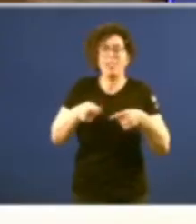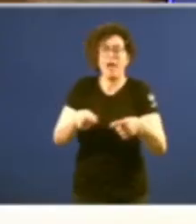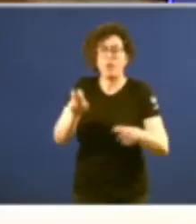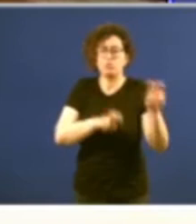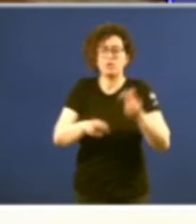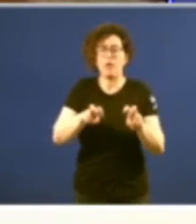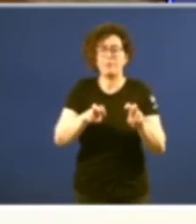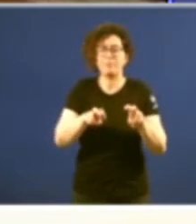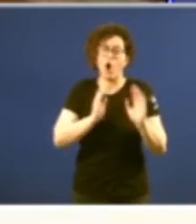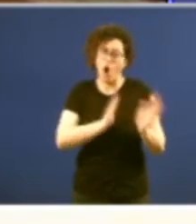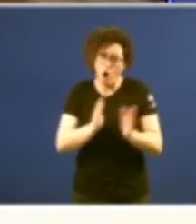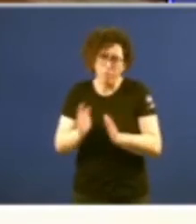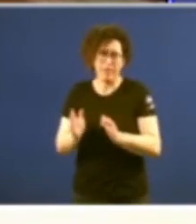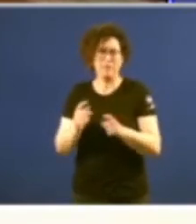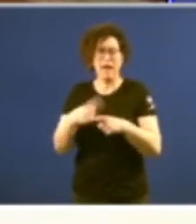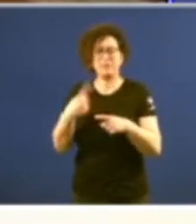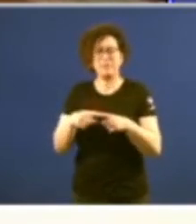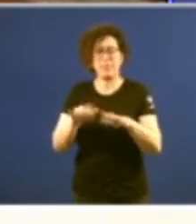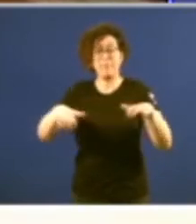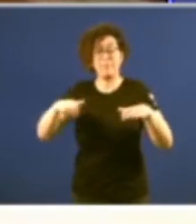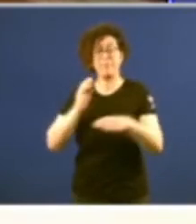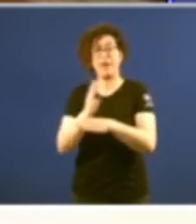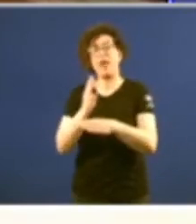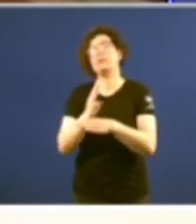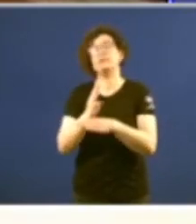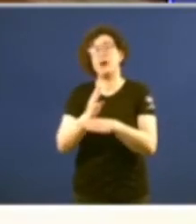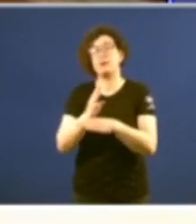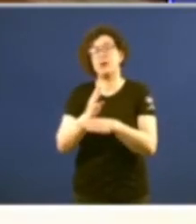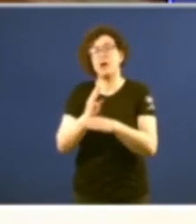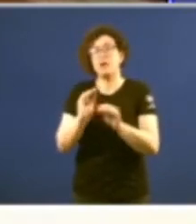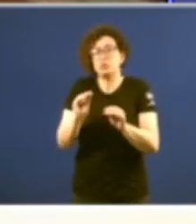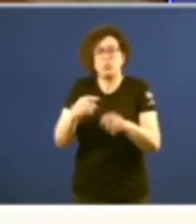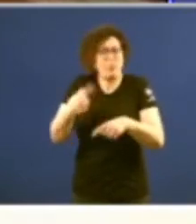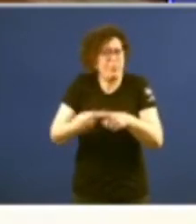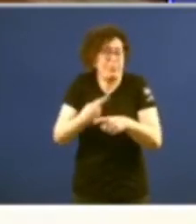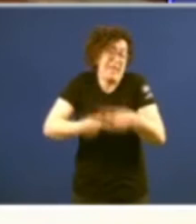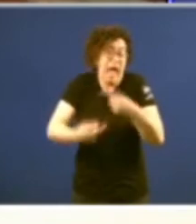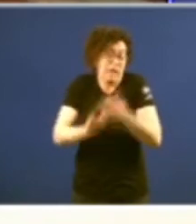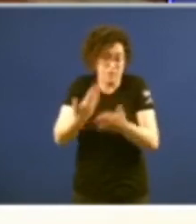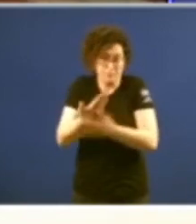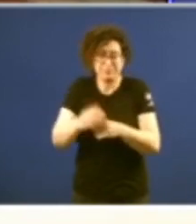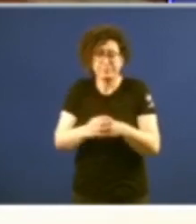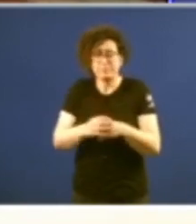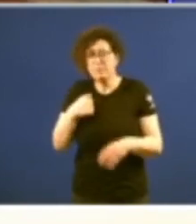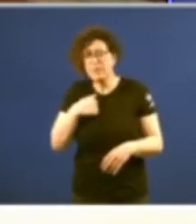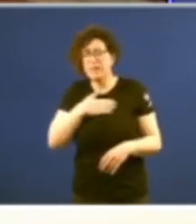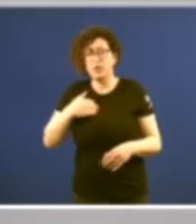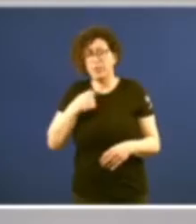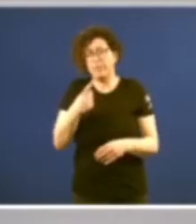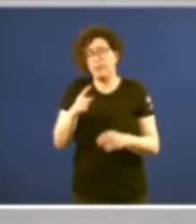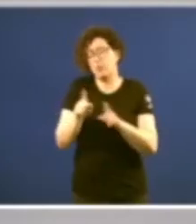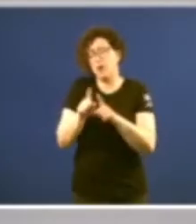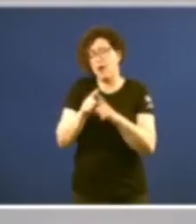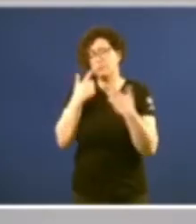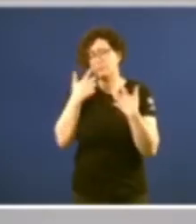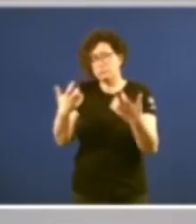orden, a actividade parlamentaria, en cuanto á sú actividade diária. A mí me gustaría destacar e enfocar,